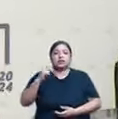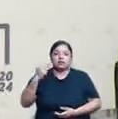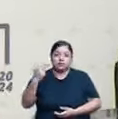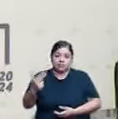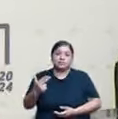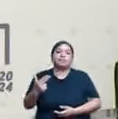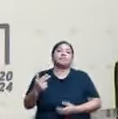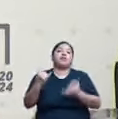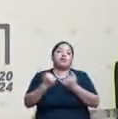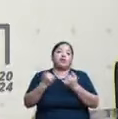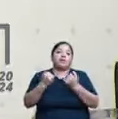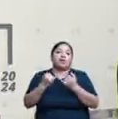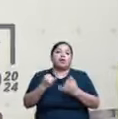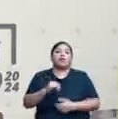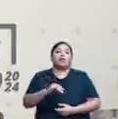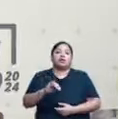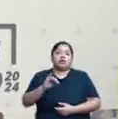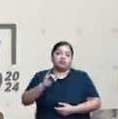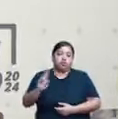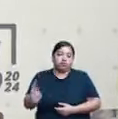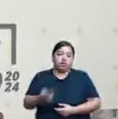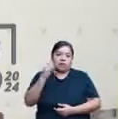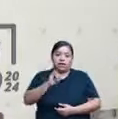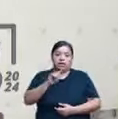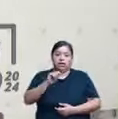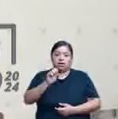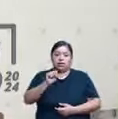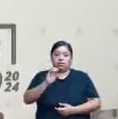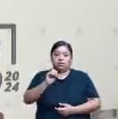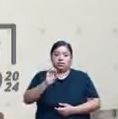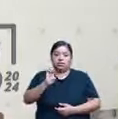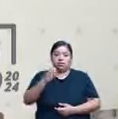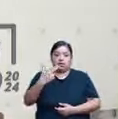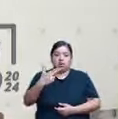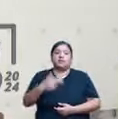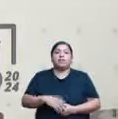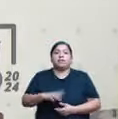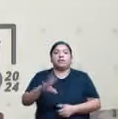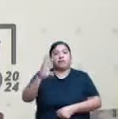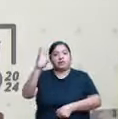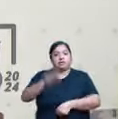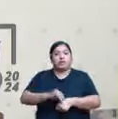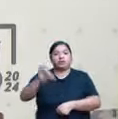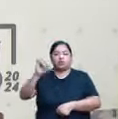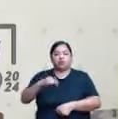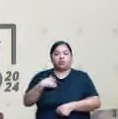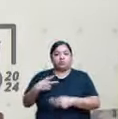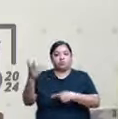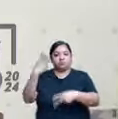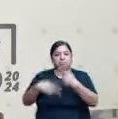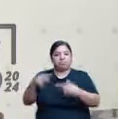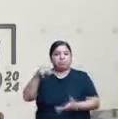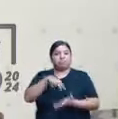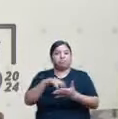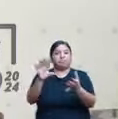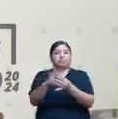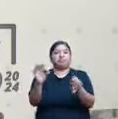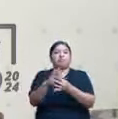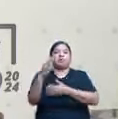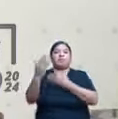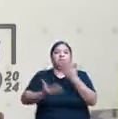de Hidalgo y al Instituto Superior del Occidente del Estado de Hidalgo por permitirme dar a conocer mis propuestas y a la ciudadanía